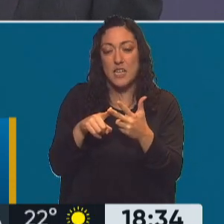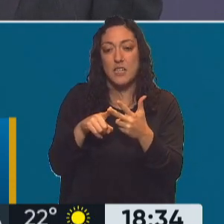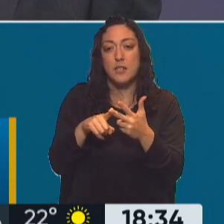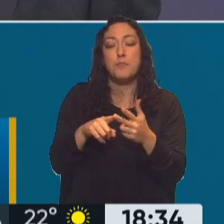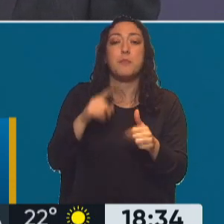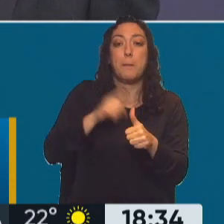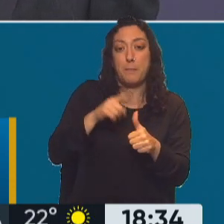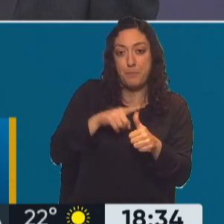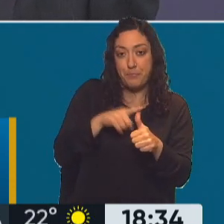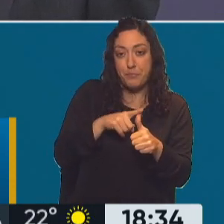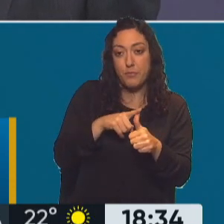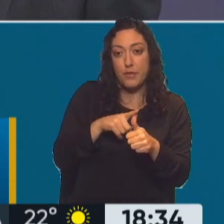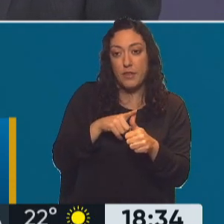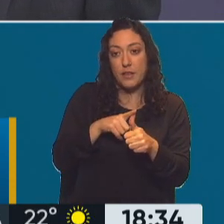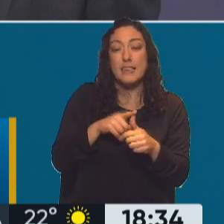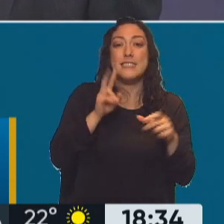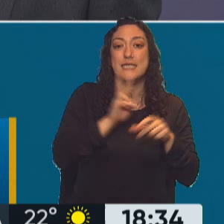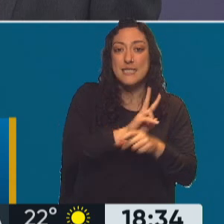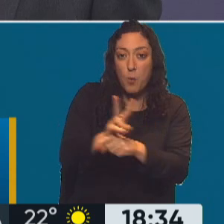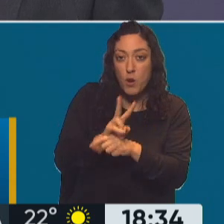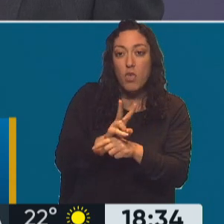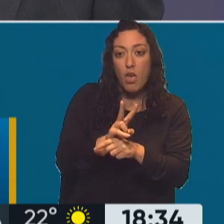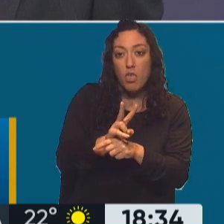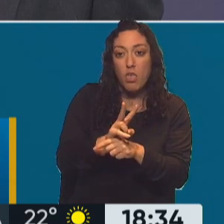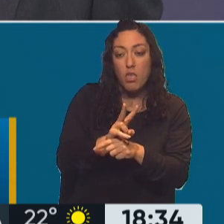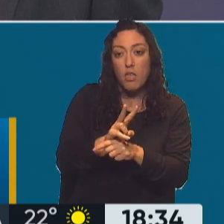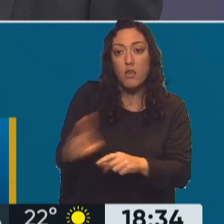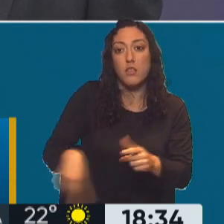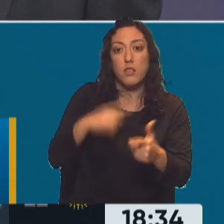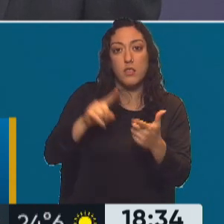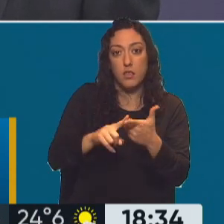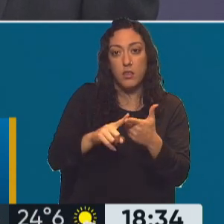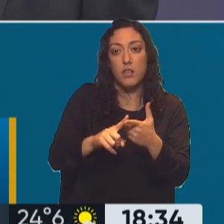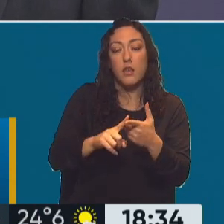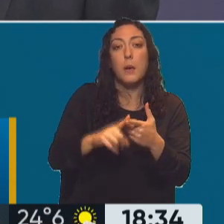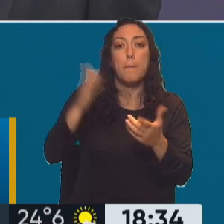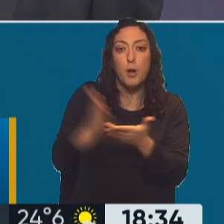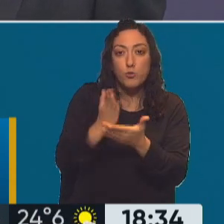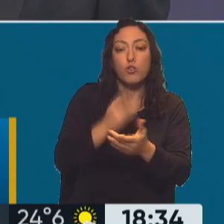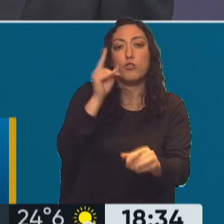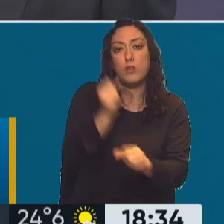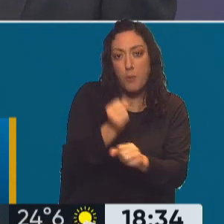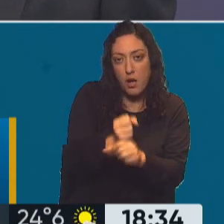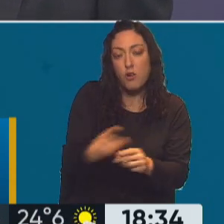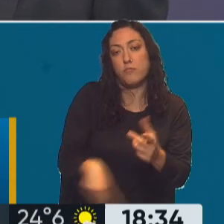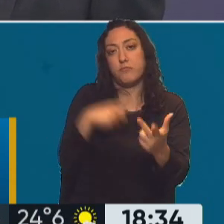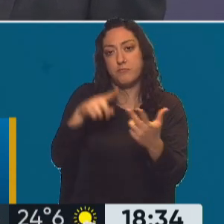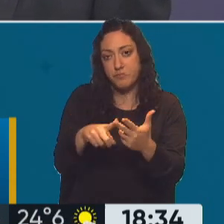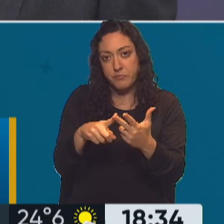El primero de ellos es el tema de seguridad, el segundo tema es trabajo y producción, y un tercer tema que